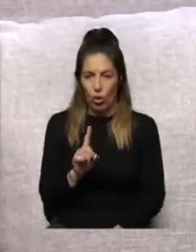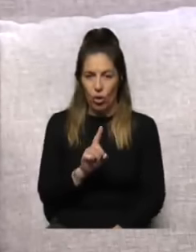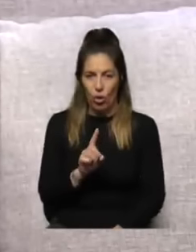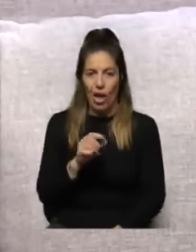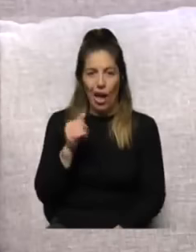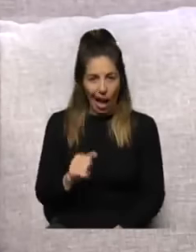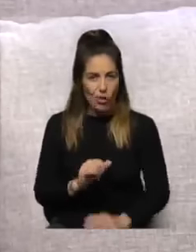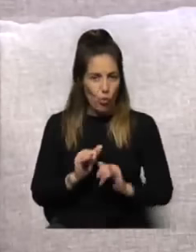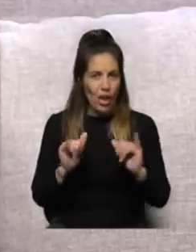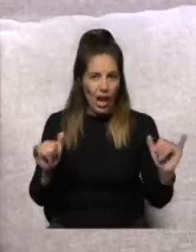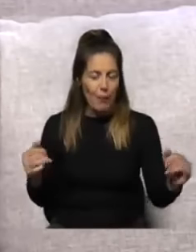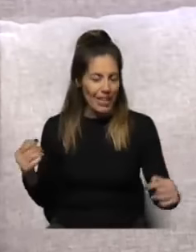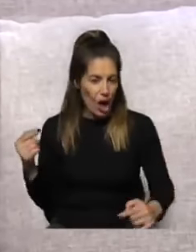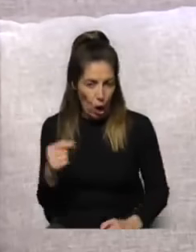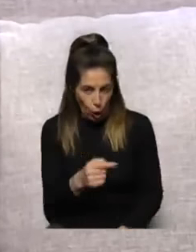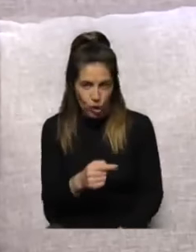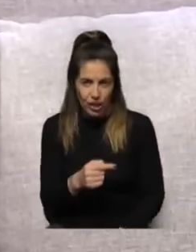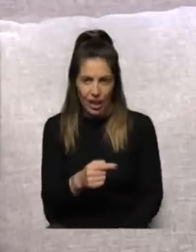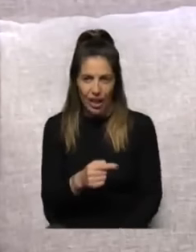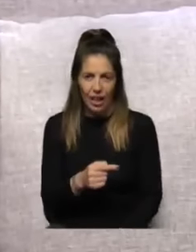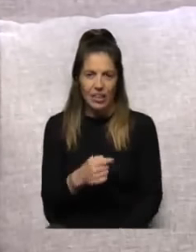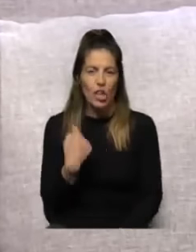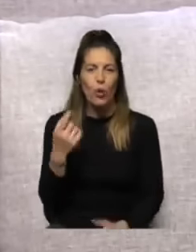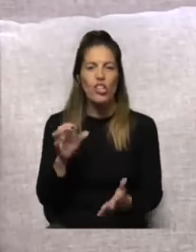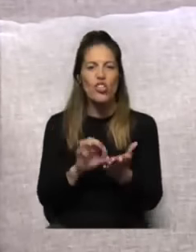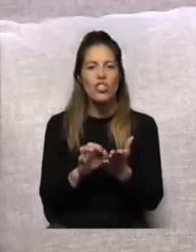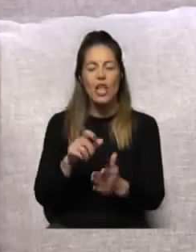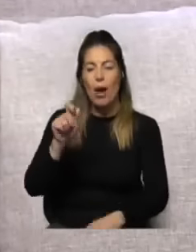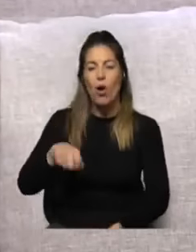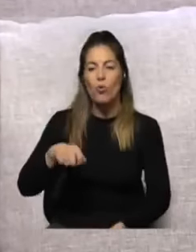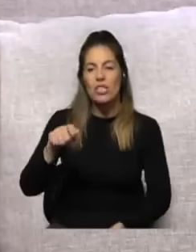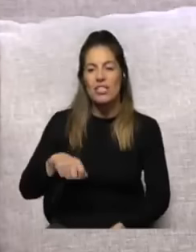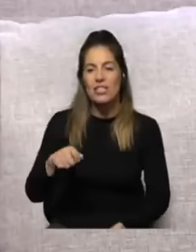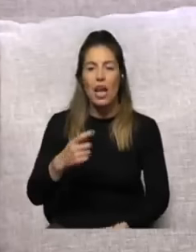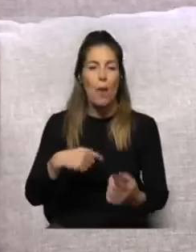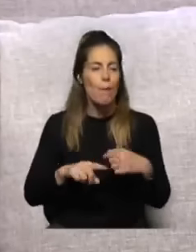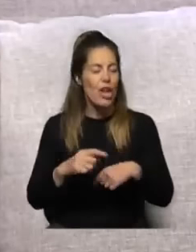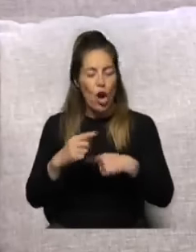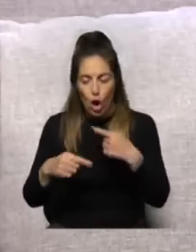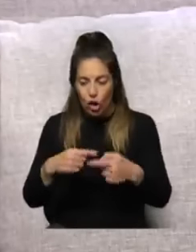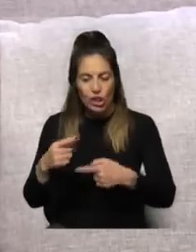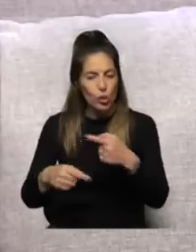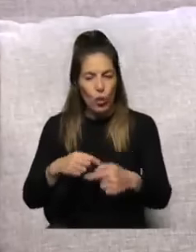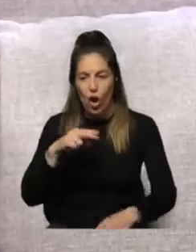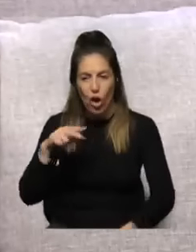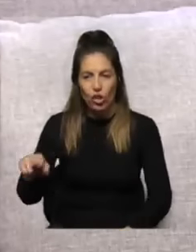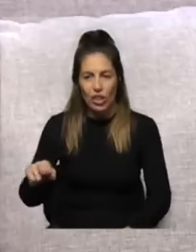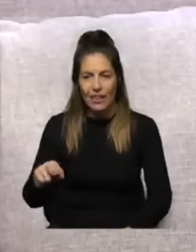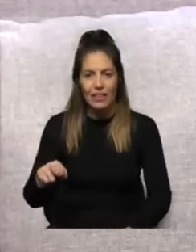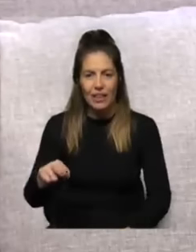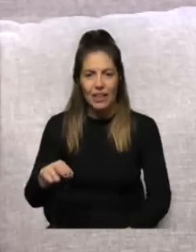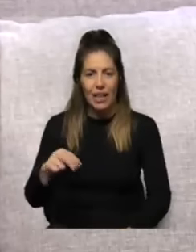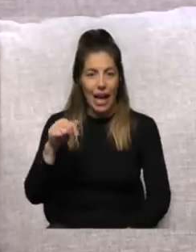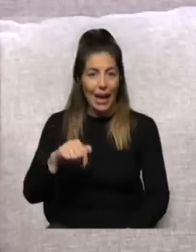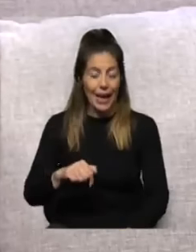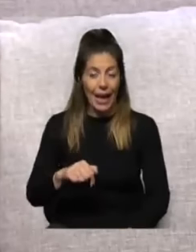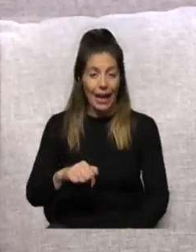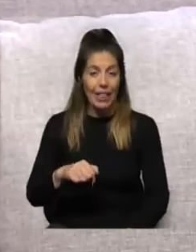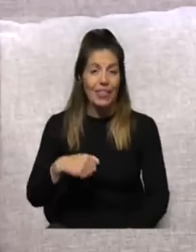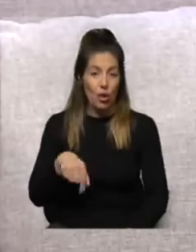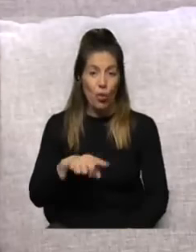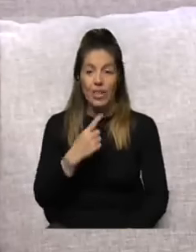una campaña en contra de nuestro sistema judicial, pero constante y con los nombres más altos de nuestra política.